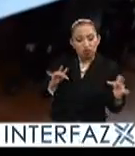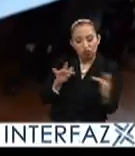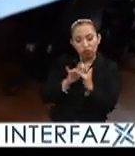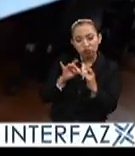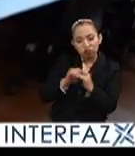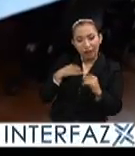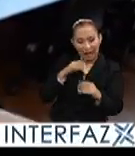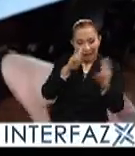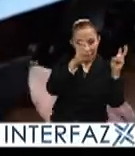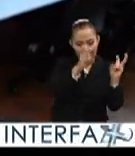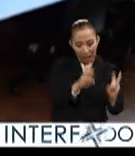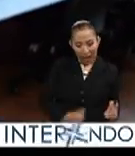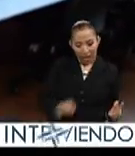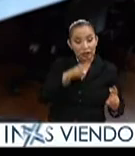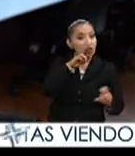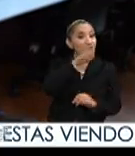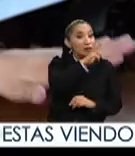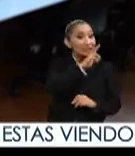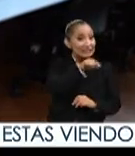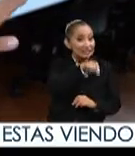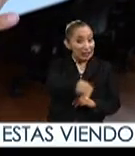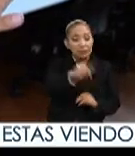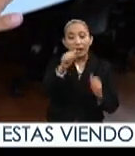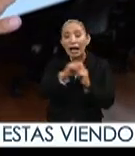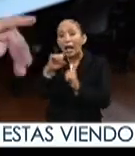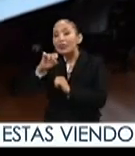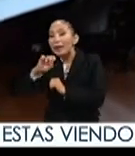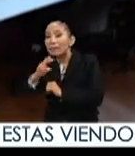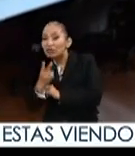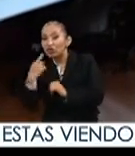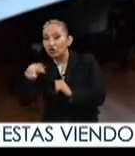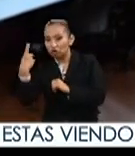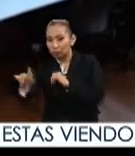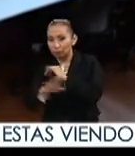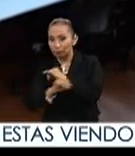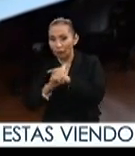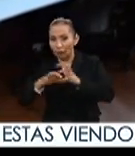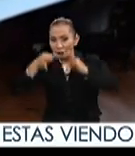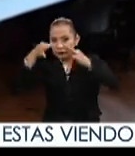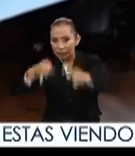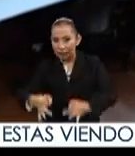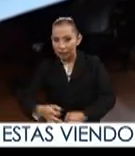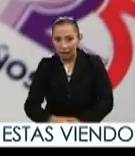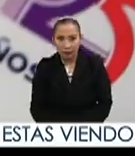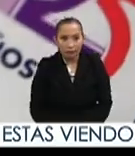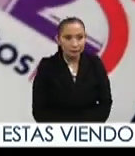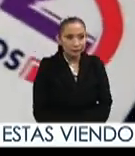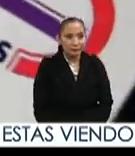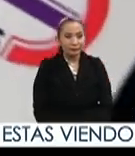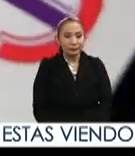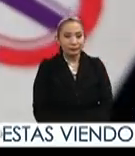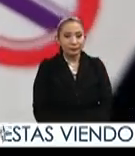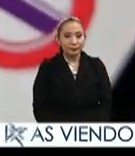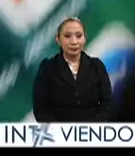los contenidos de noticias a Canal 22 en sus páginas oficiales.